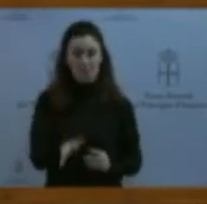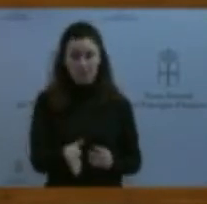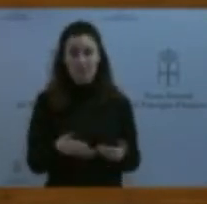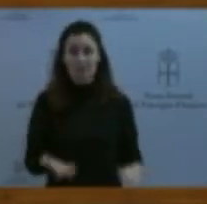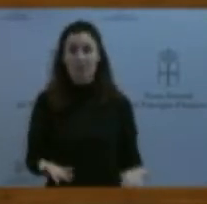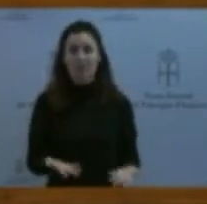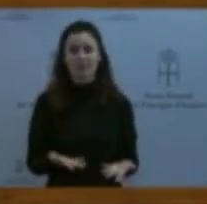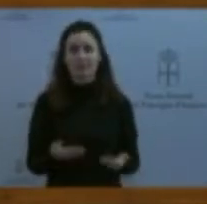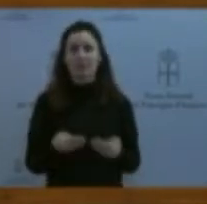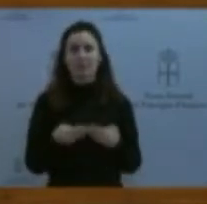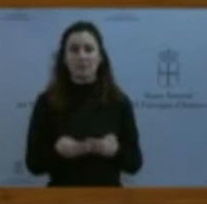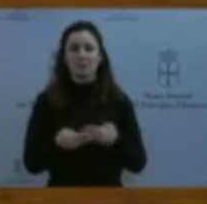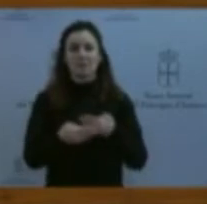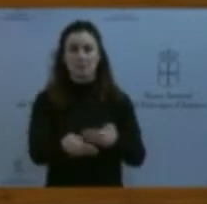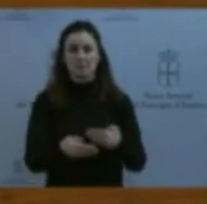convocatorias.